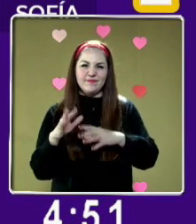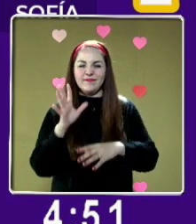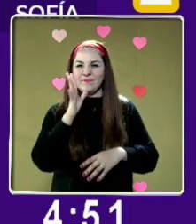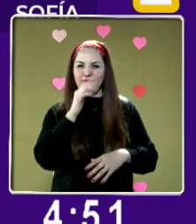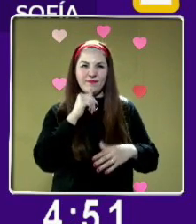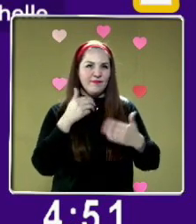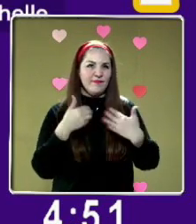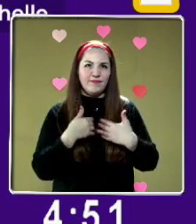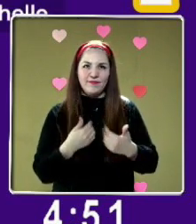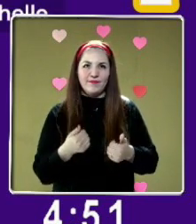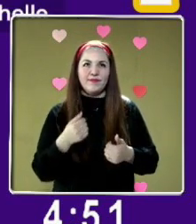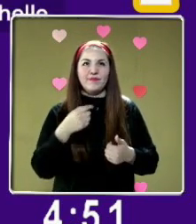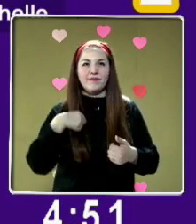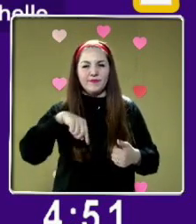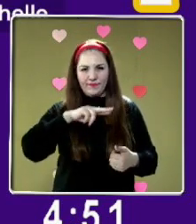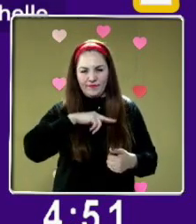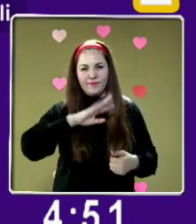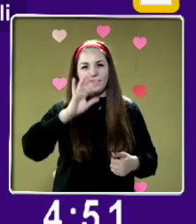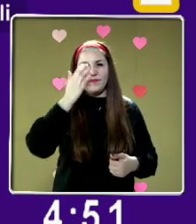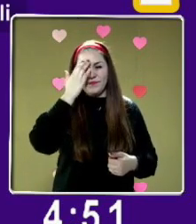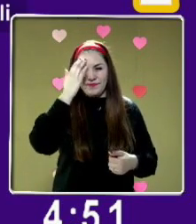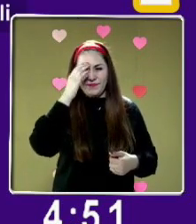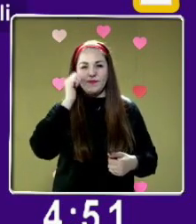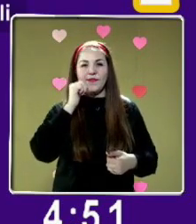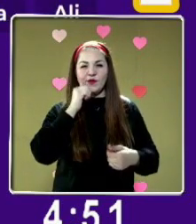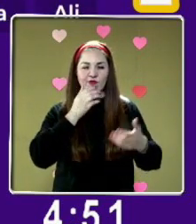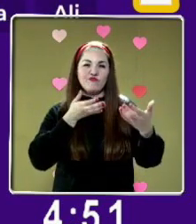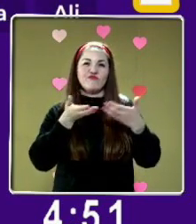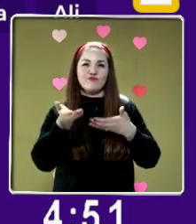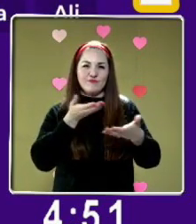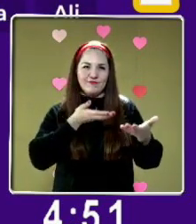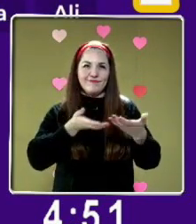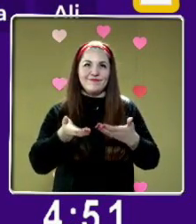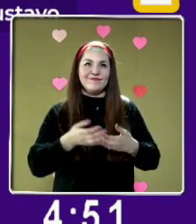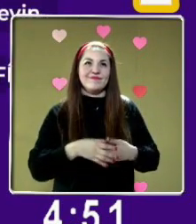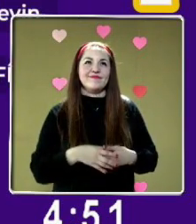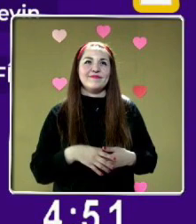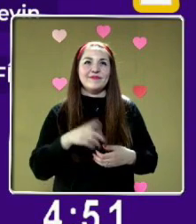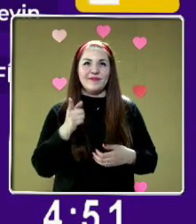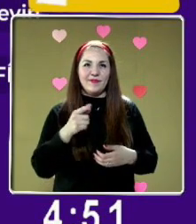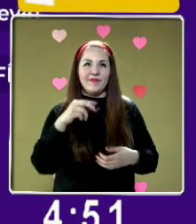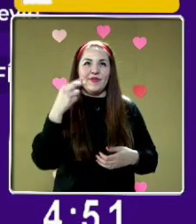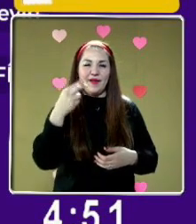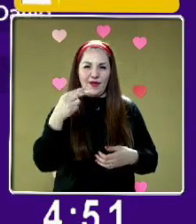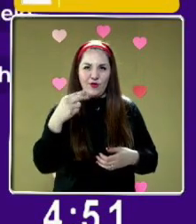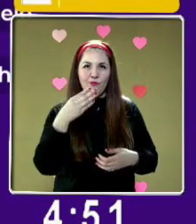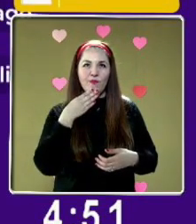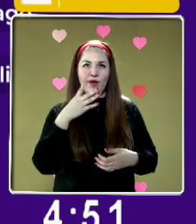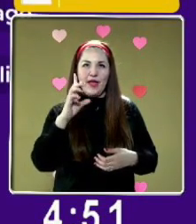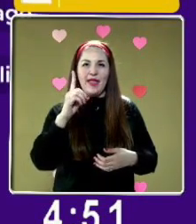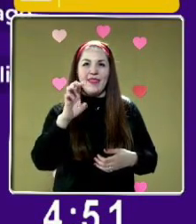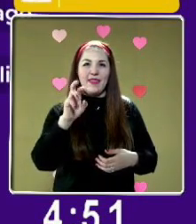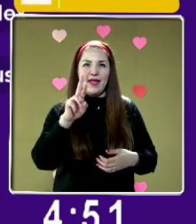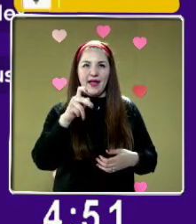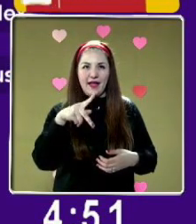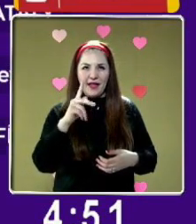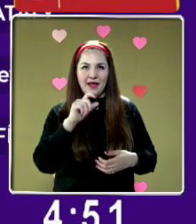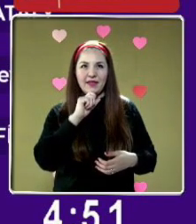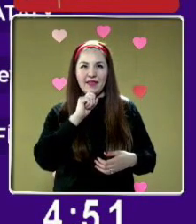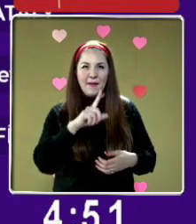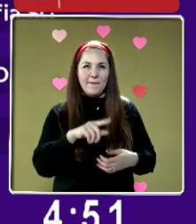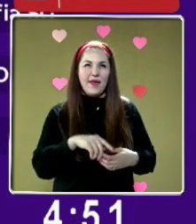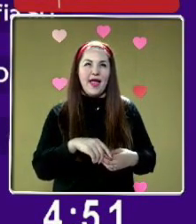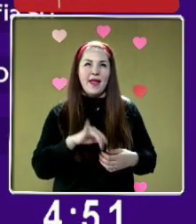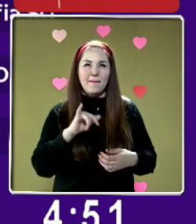quién es. Y nosotros ya los conocemos por la interacción de Facebook con cierto nombre. Bueno, repitan ese nombre. Por ejemplo, Derek ya lo conozco, Pablo, bueno, no lo